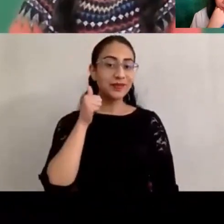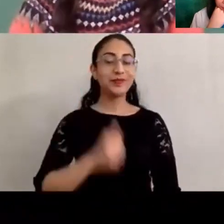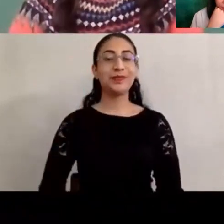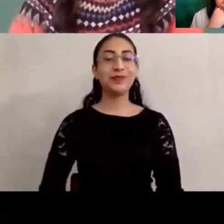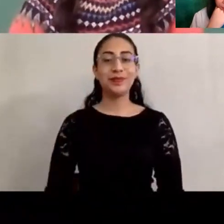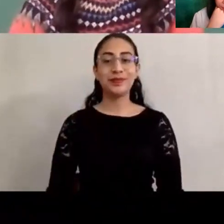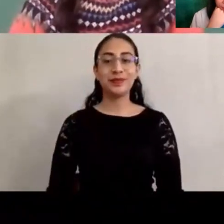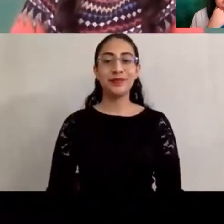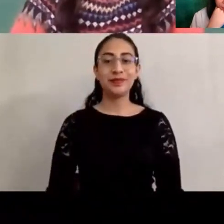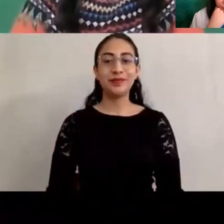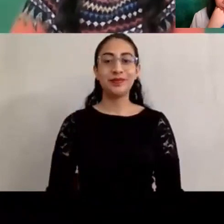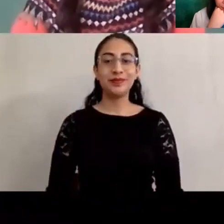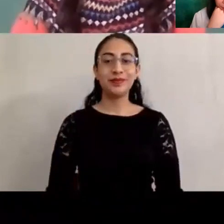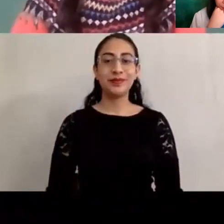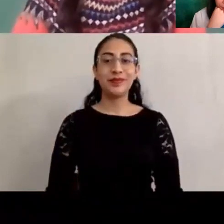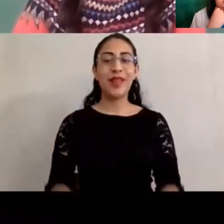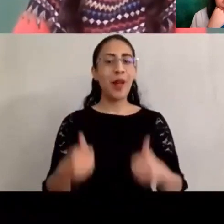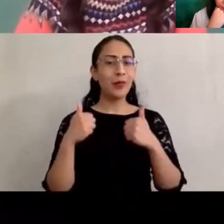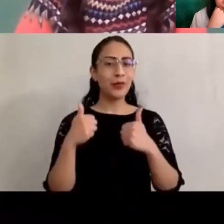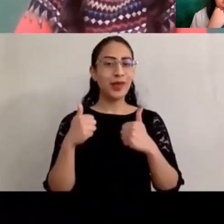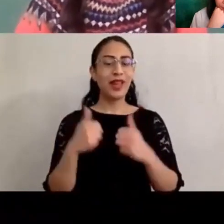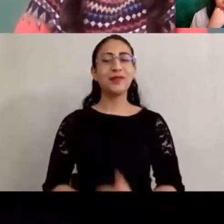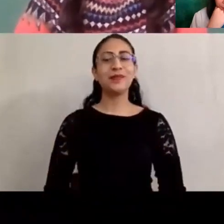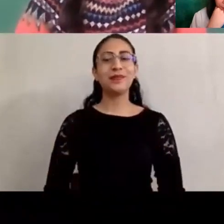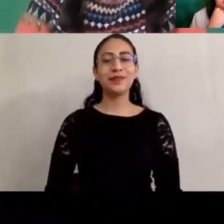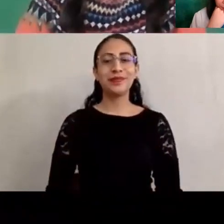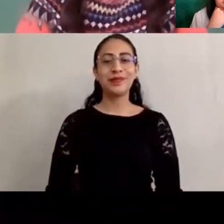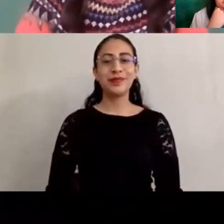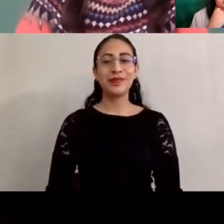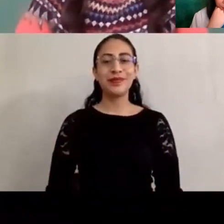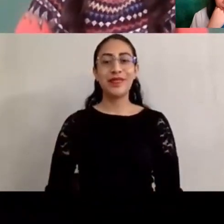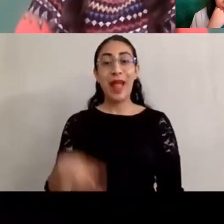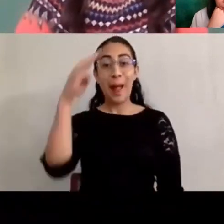Presente. Muy bien. ¿María del Valle?